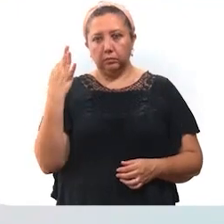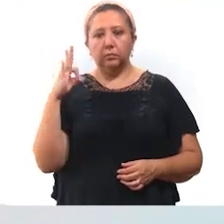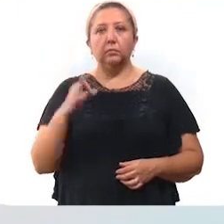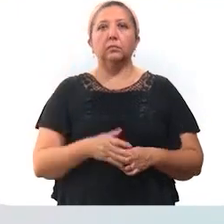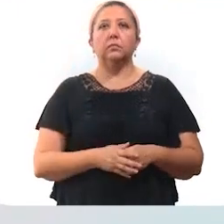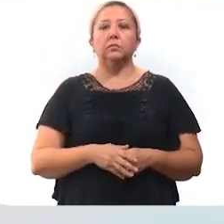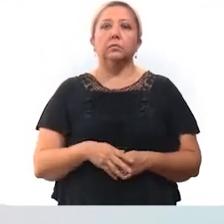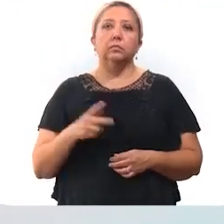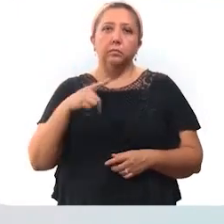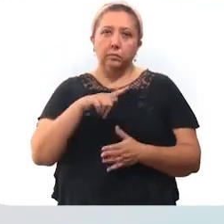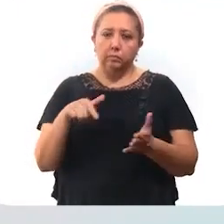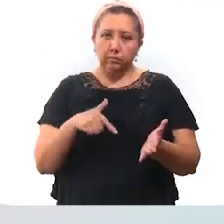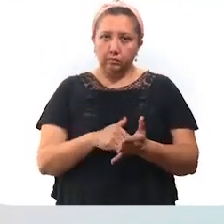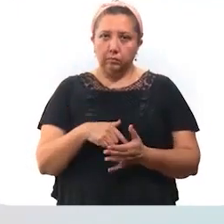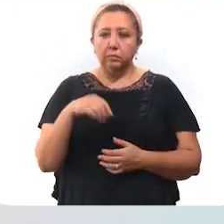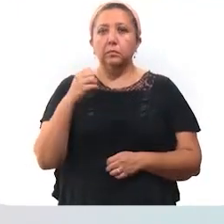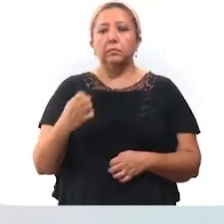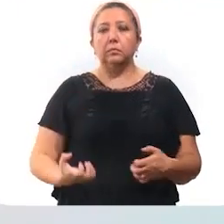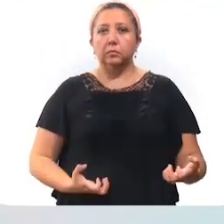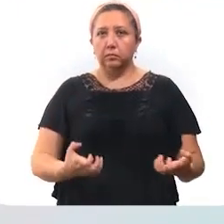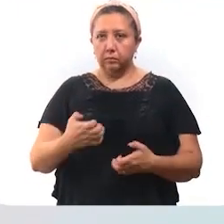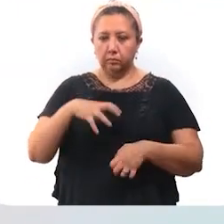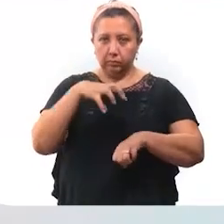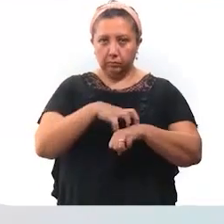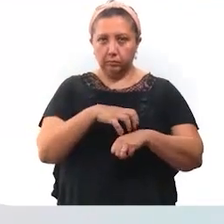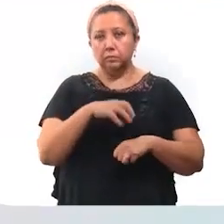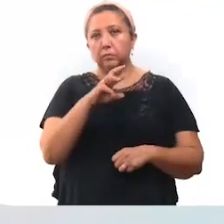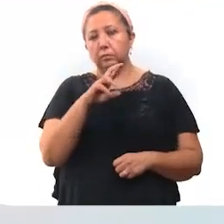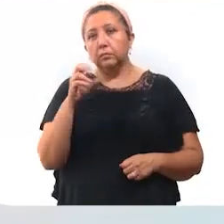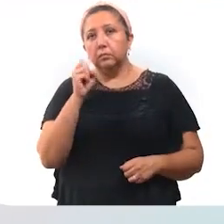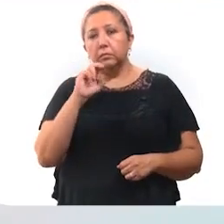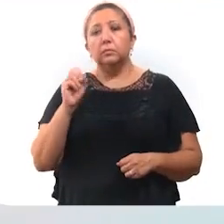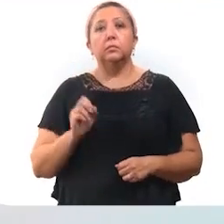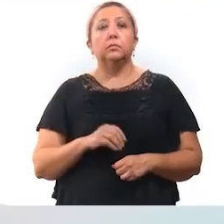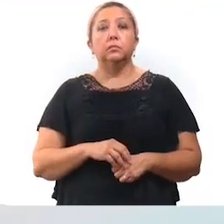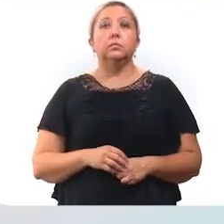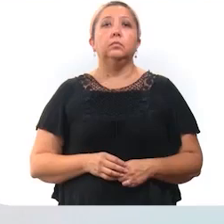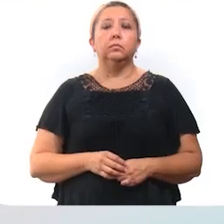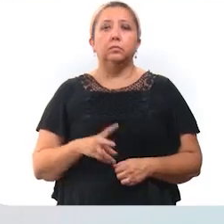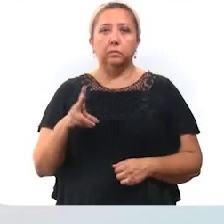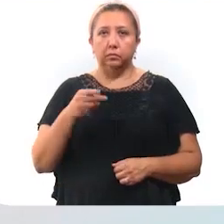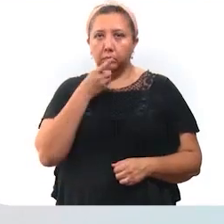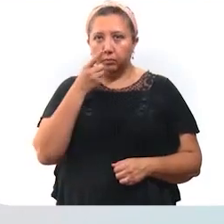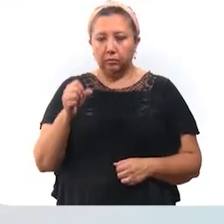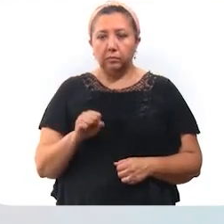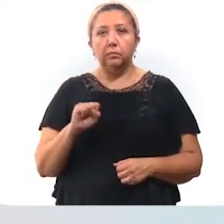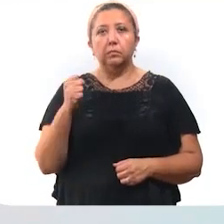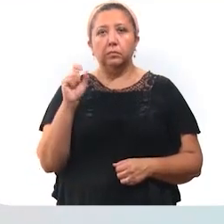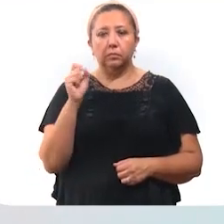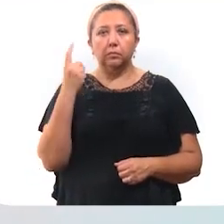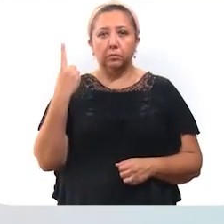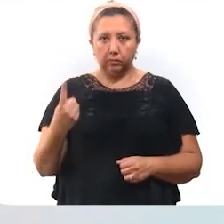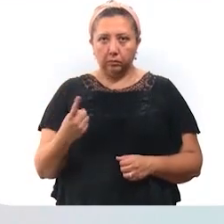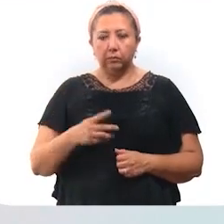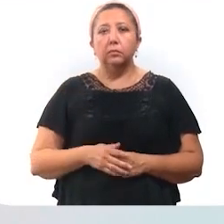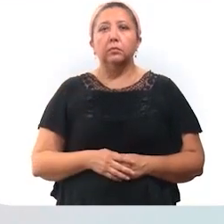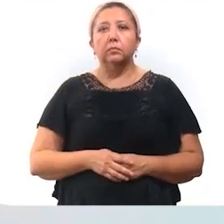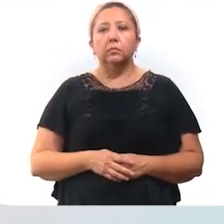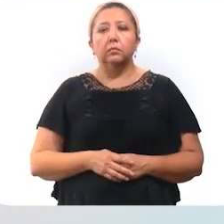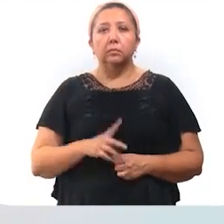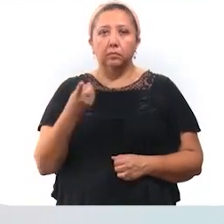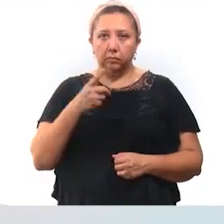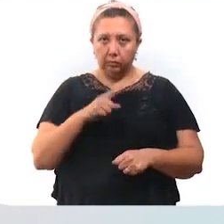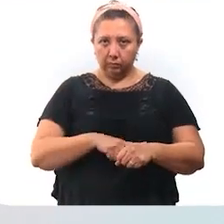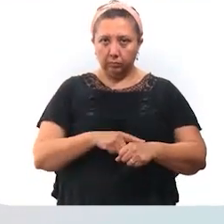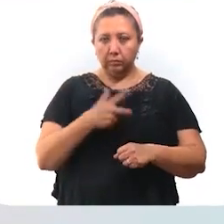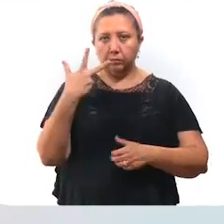febrero en los macrocentros del multigimnasio Socorro Cerón, de la Unidad Deportiva Cuculcán y el Centro de Convenciones Yucatán Siglo XXI,